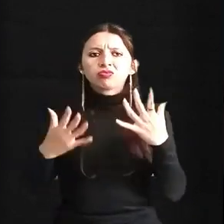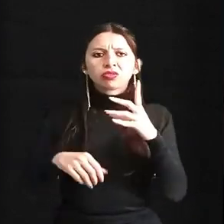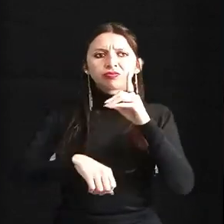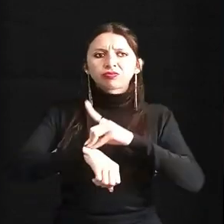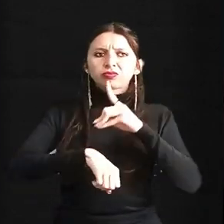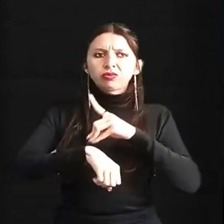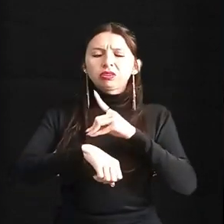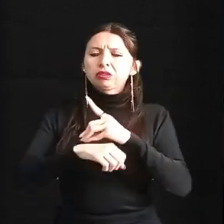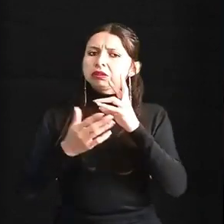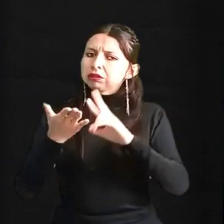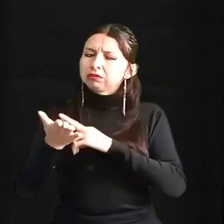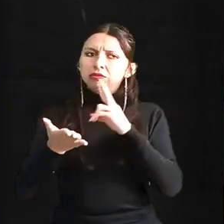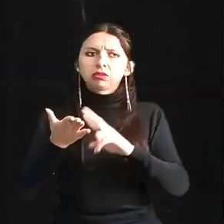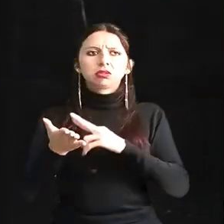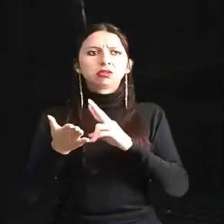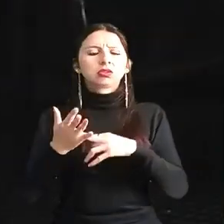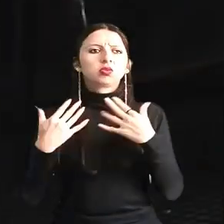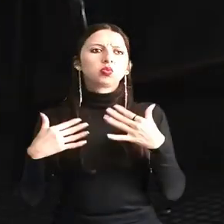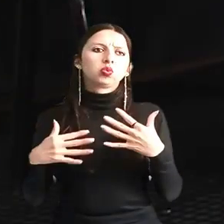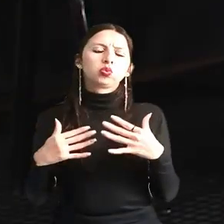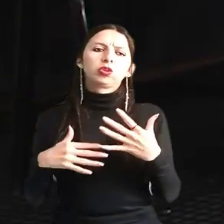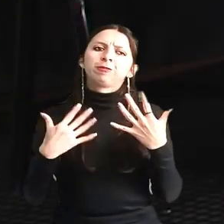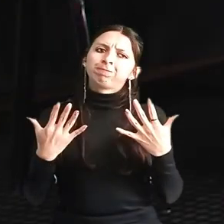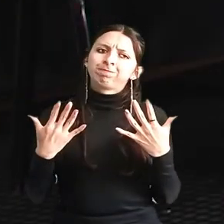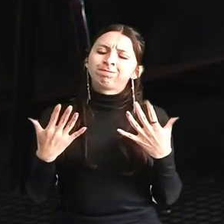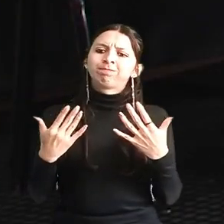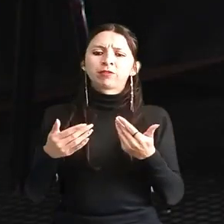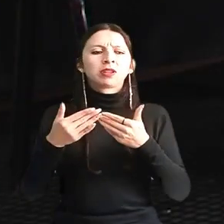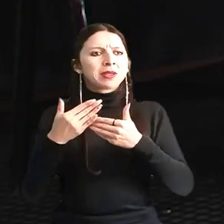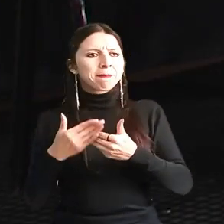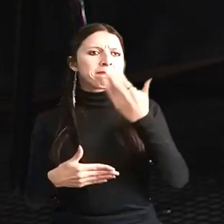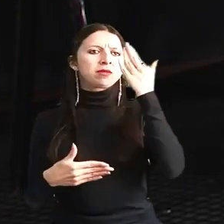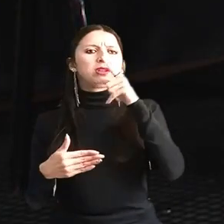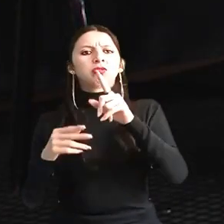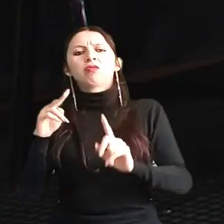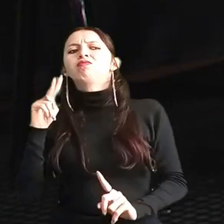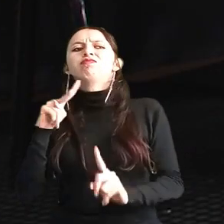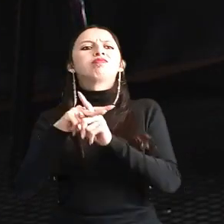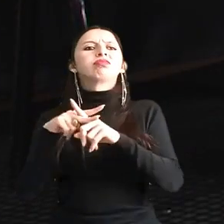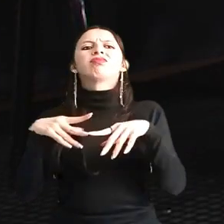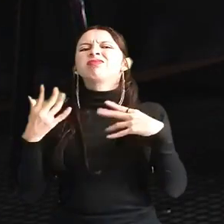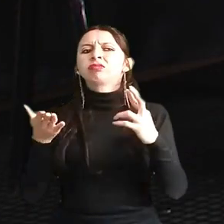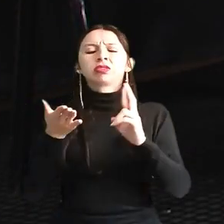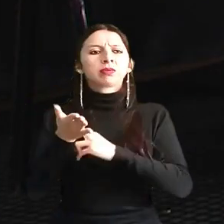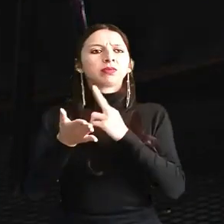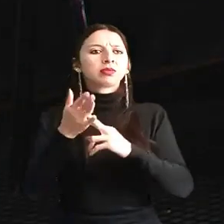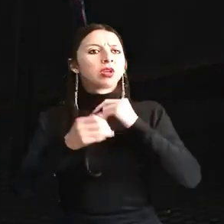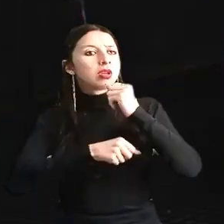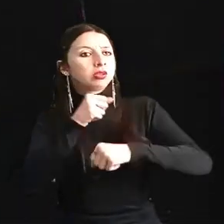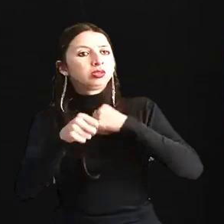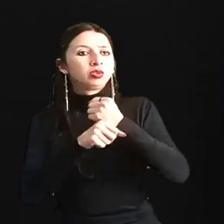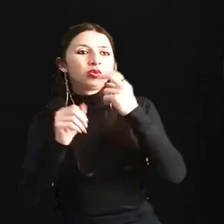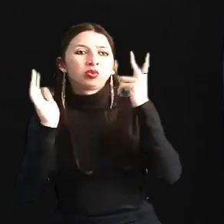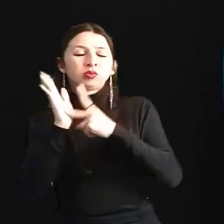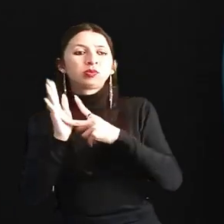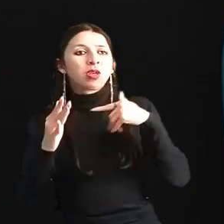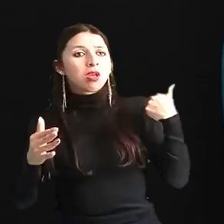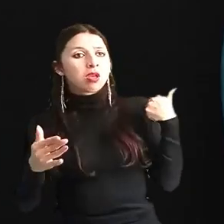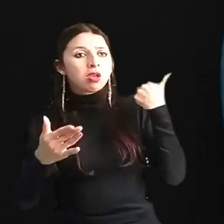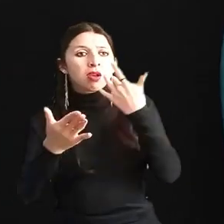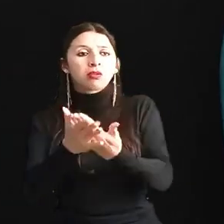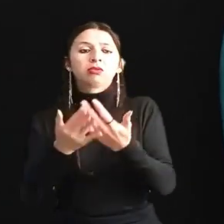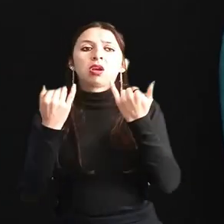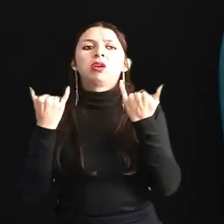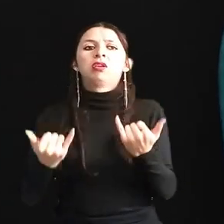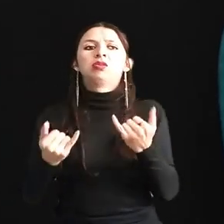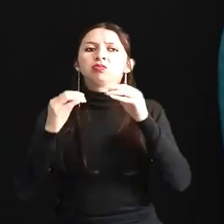que esta revista Universidad y salud es una de las más activas cierto si has comenzado en el año 2000 no ha dejado de inscribirse para esta